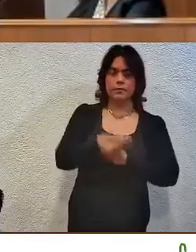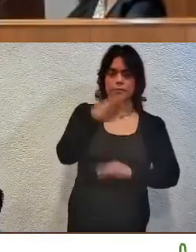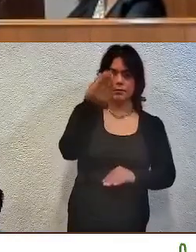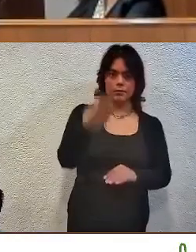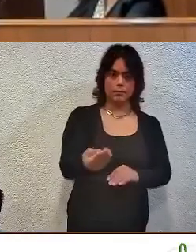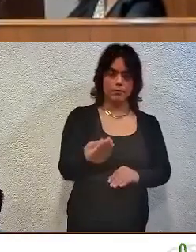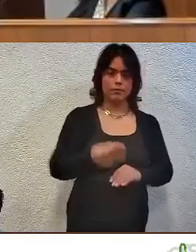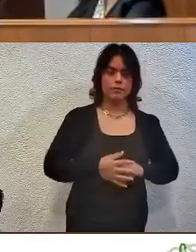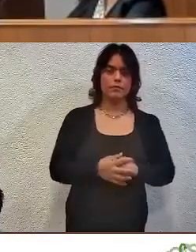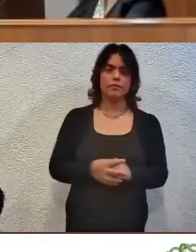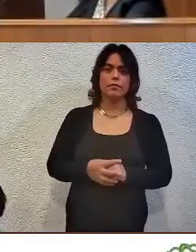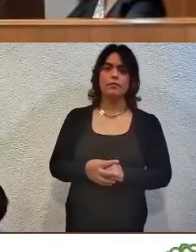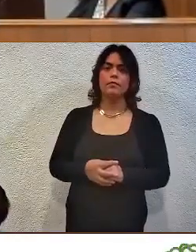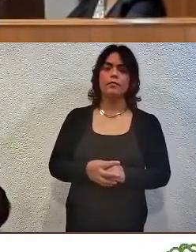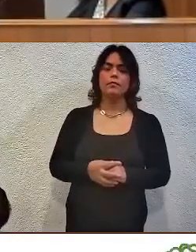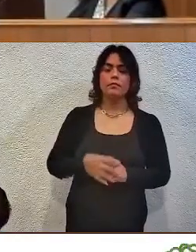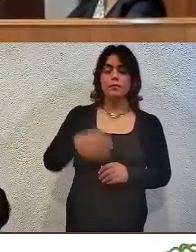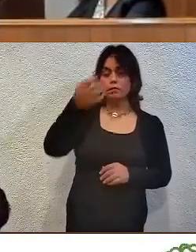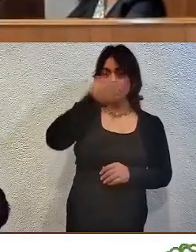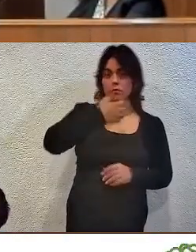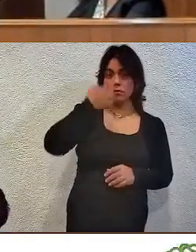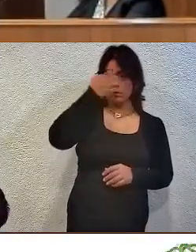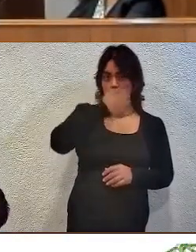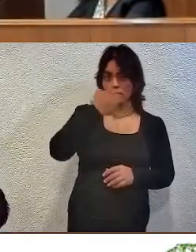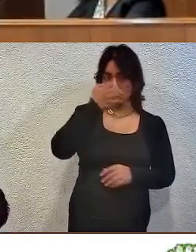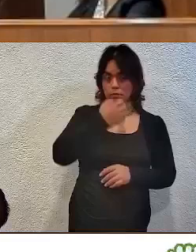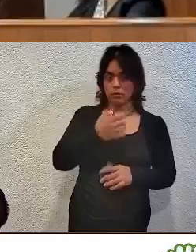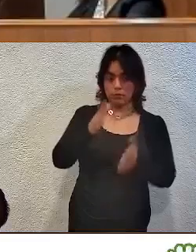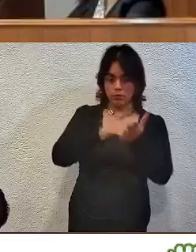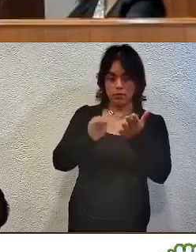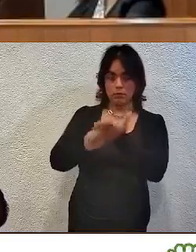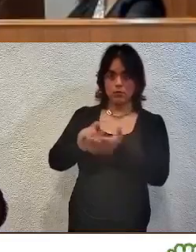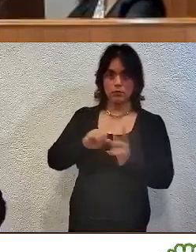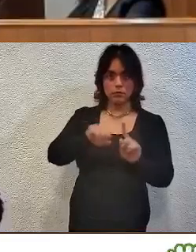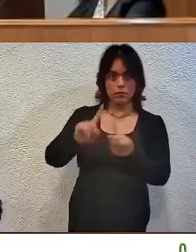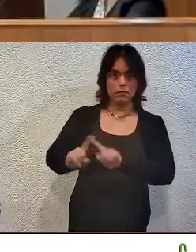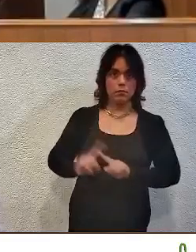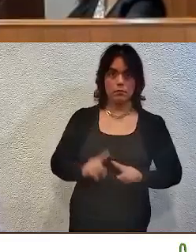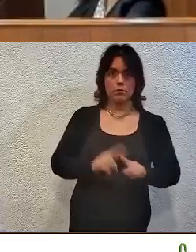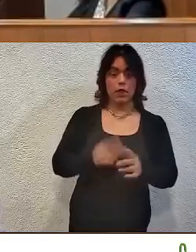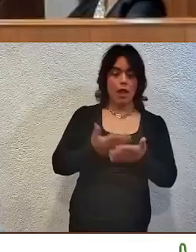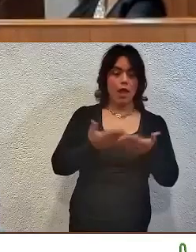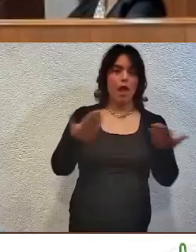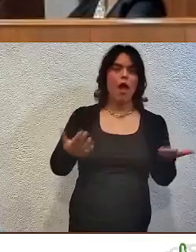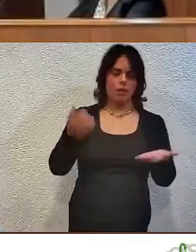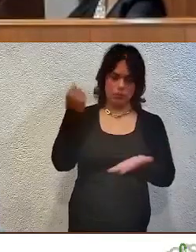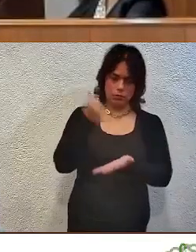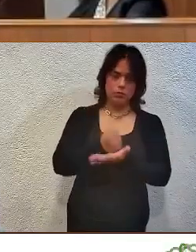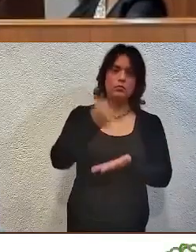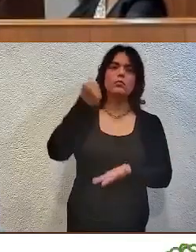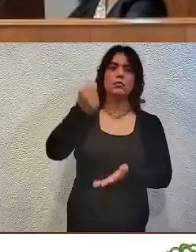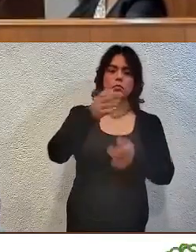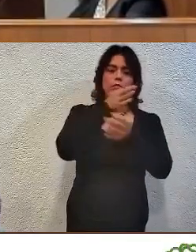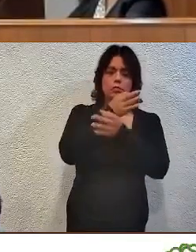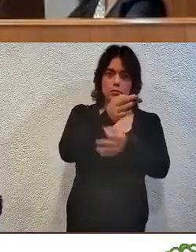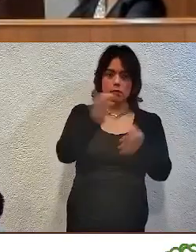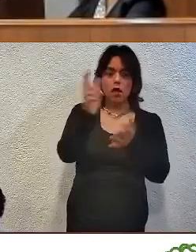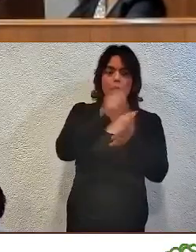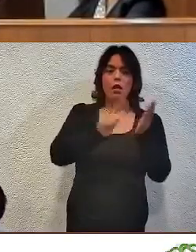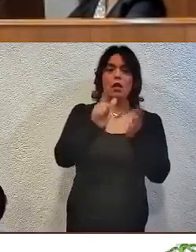así que, del análisis de las constancias que obran en auto, se advierte que actualmente se encuentra aprobada y publicada la Ley